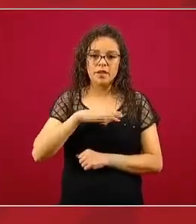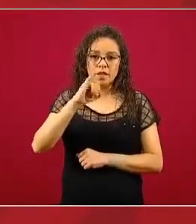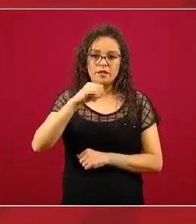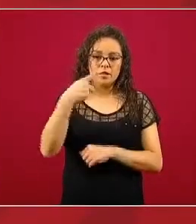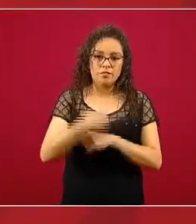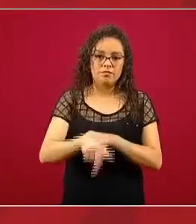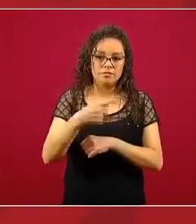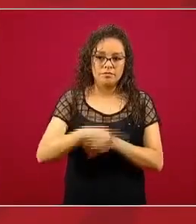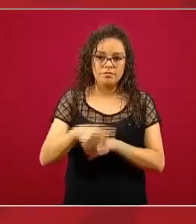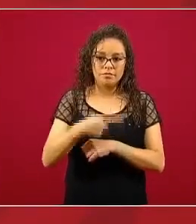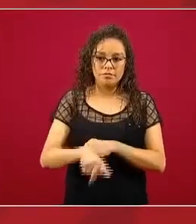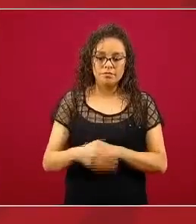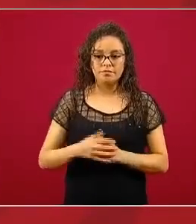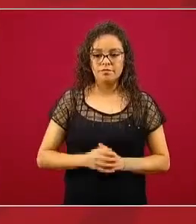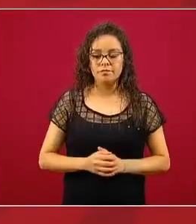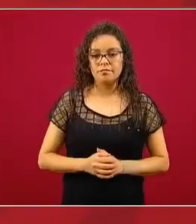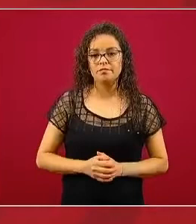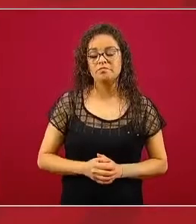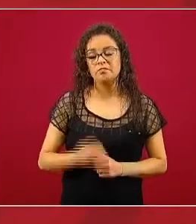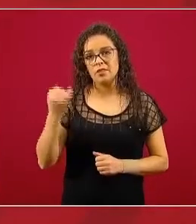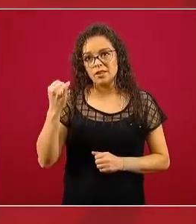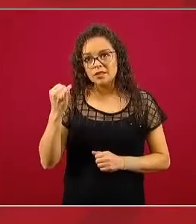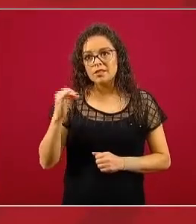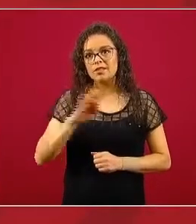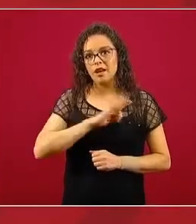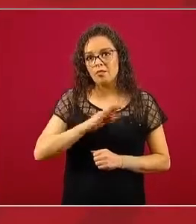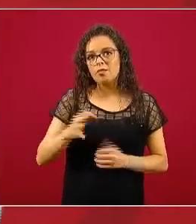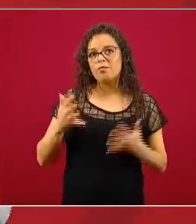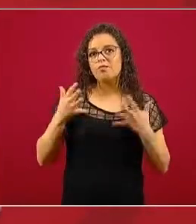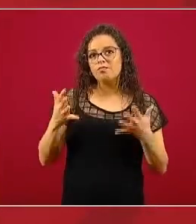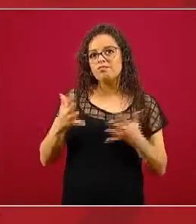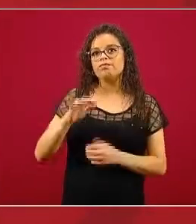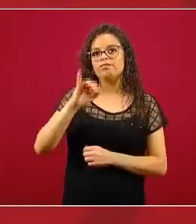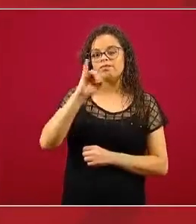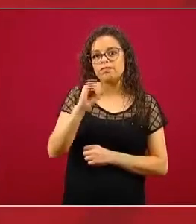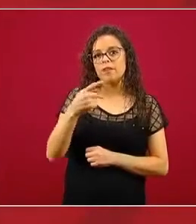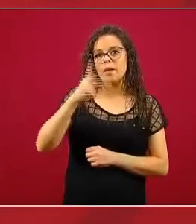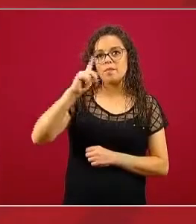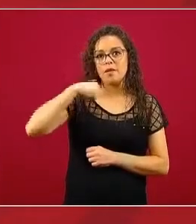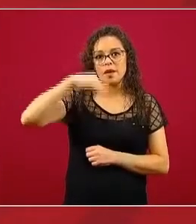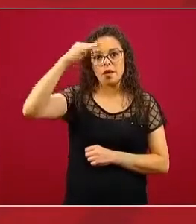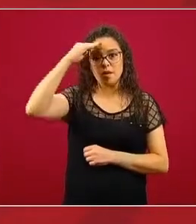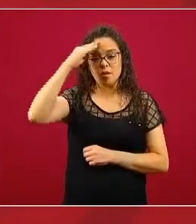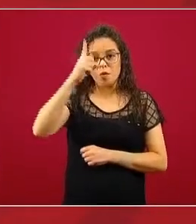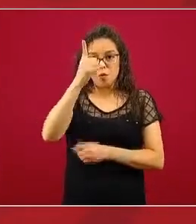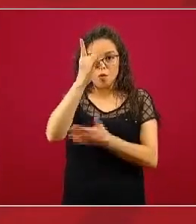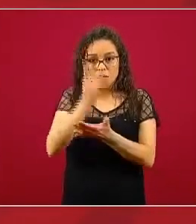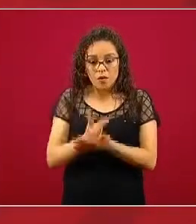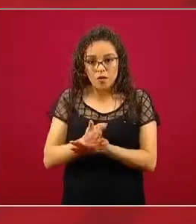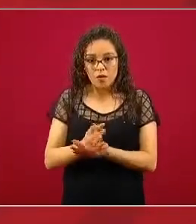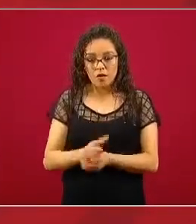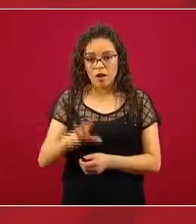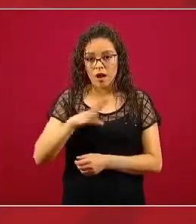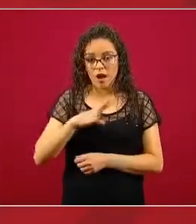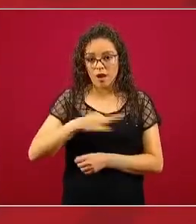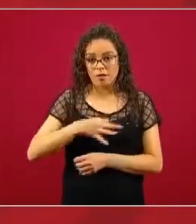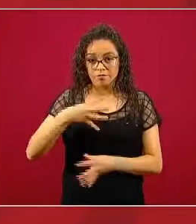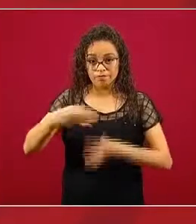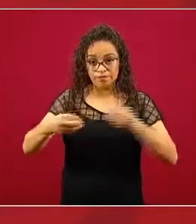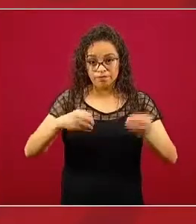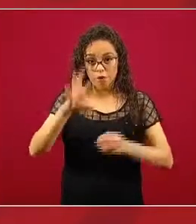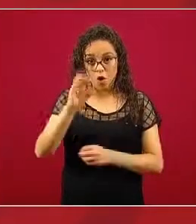Sí sería muy deseable, no considero que necesariamente solo la existencia de una epidemia como COVID es el